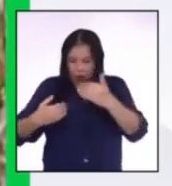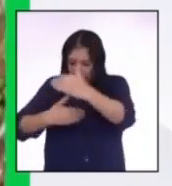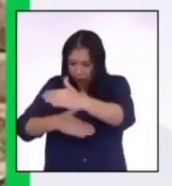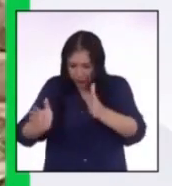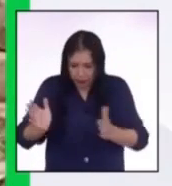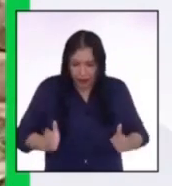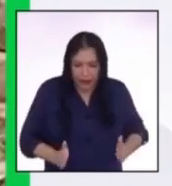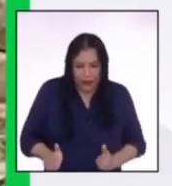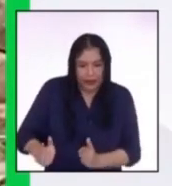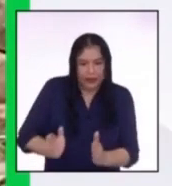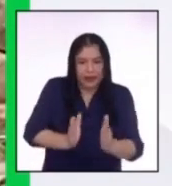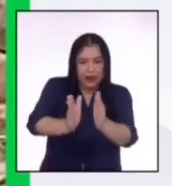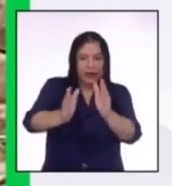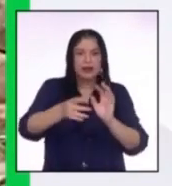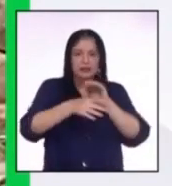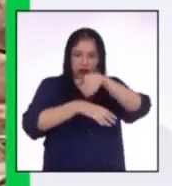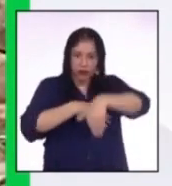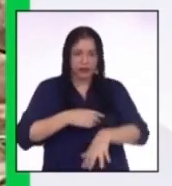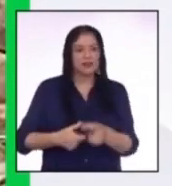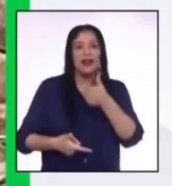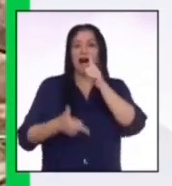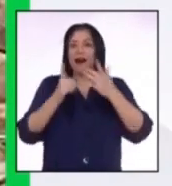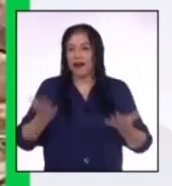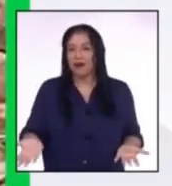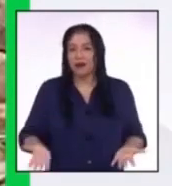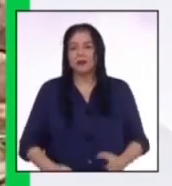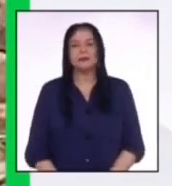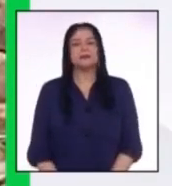canales y fuentes de agua